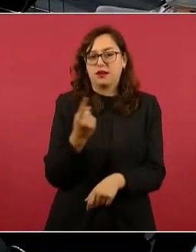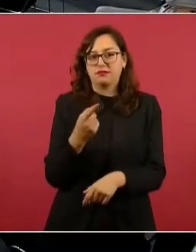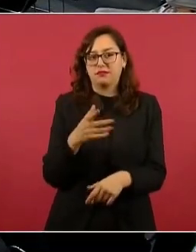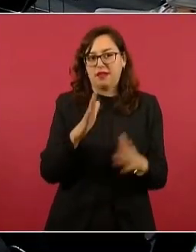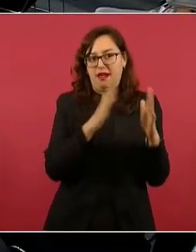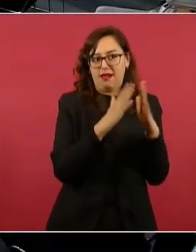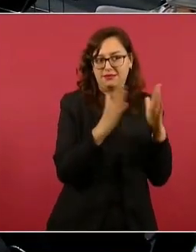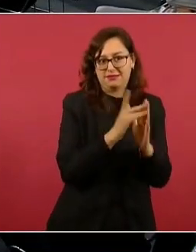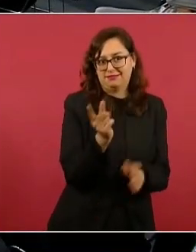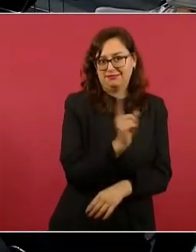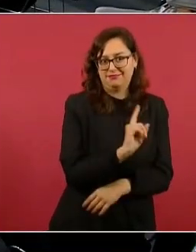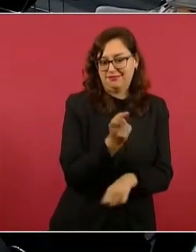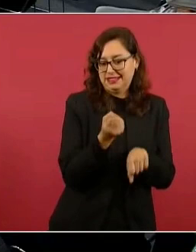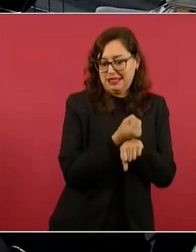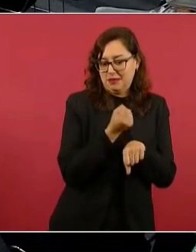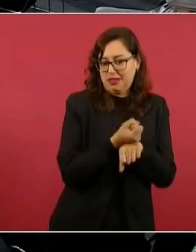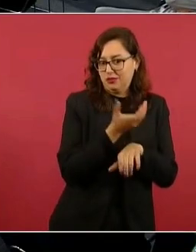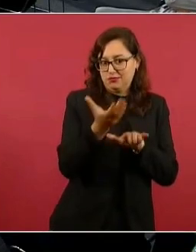pues